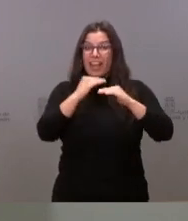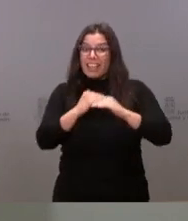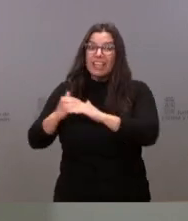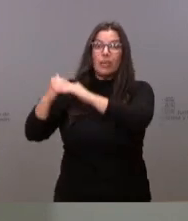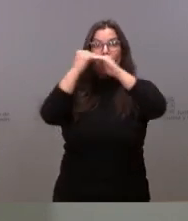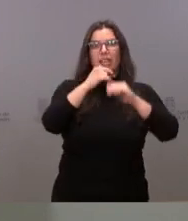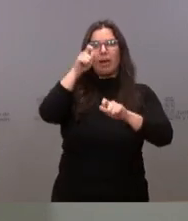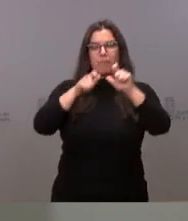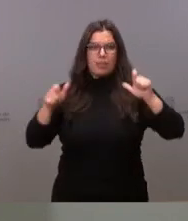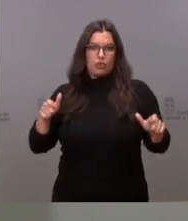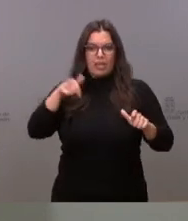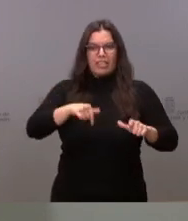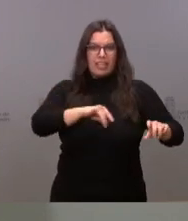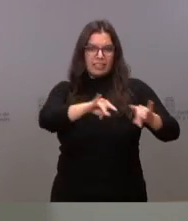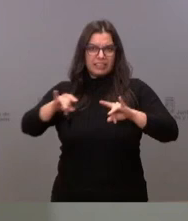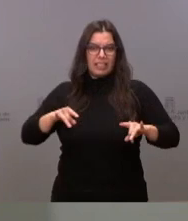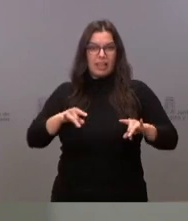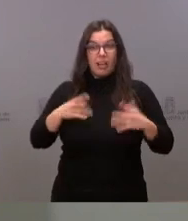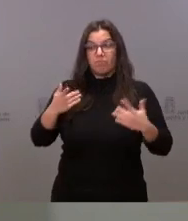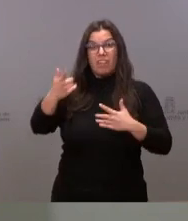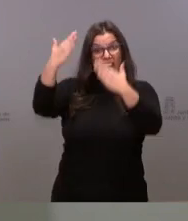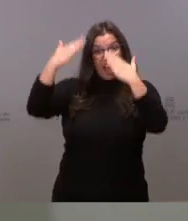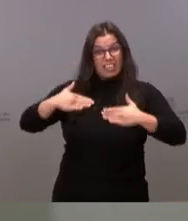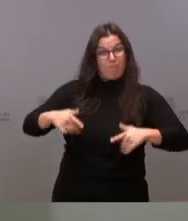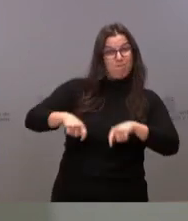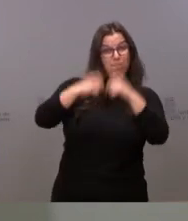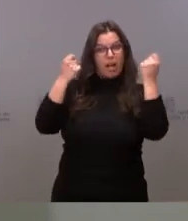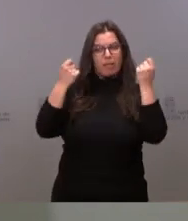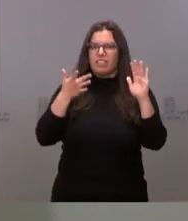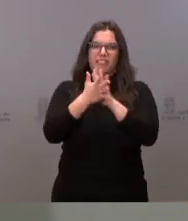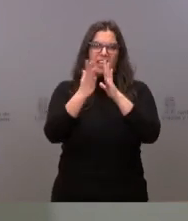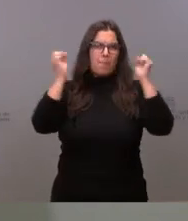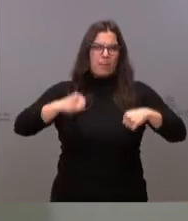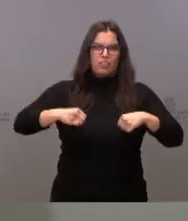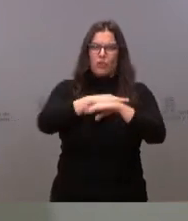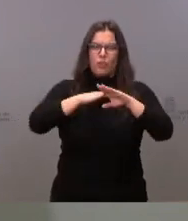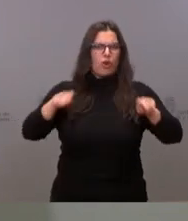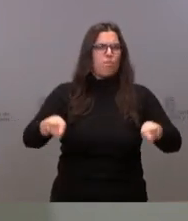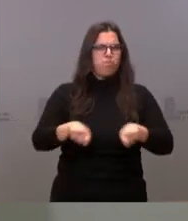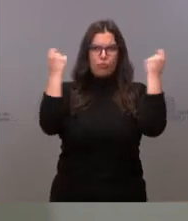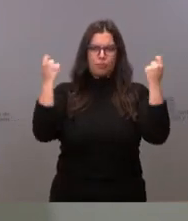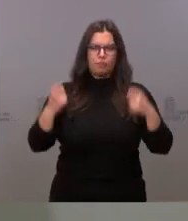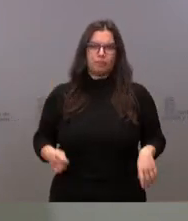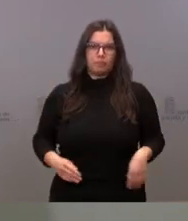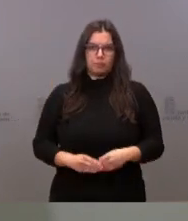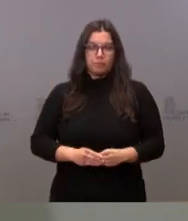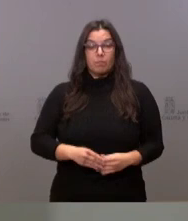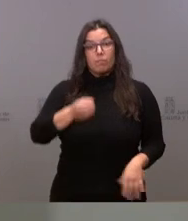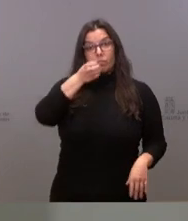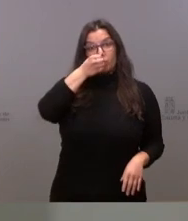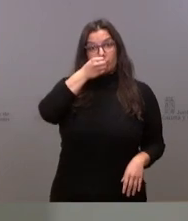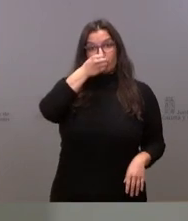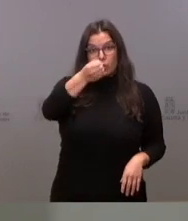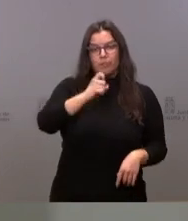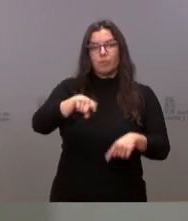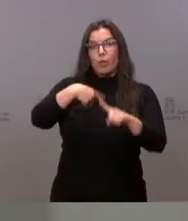de esta tierra. Con esta deslealtad rompen el pacto de gobierno. PSOE, por